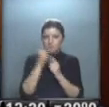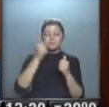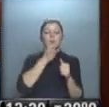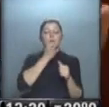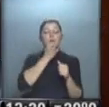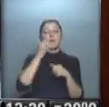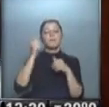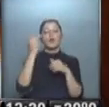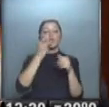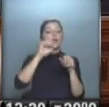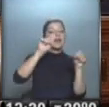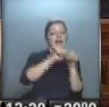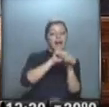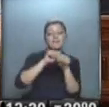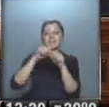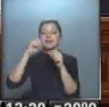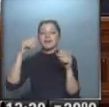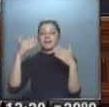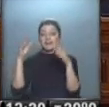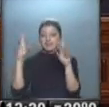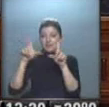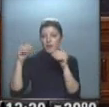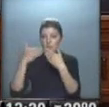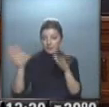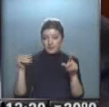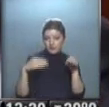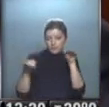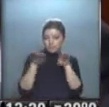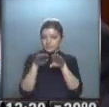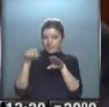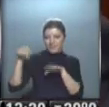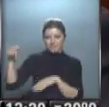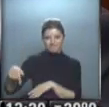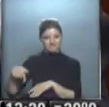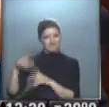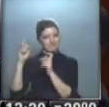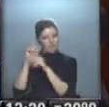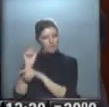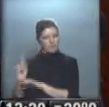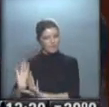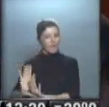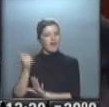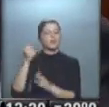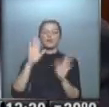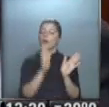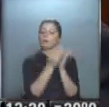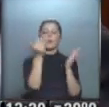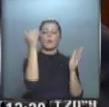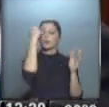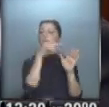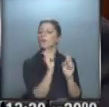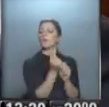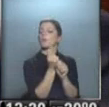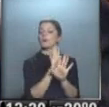habla de la superposición entre cable y TV abierta, superposición, eso afecta al grupo Clarín, es inconstitucional, no se puede